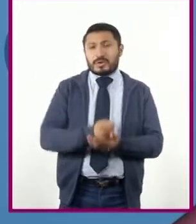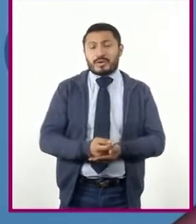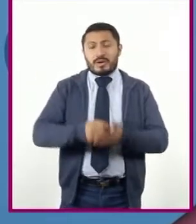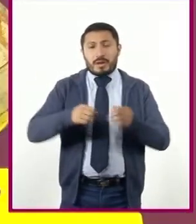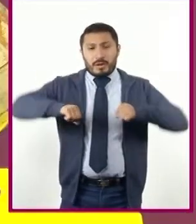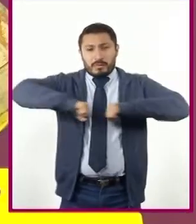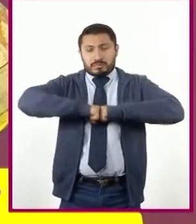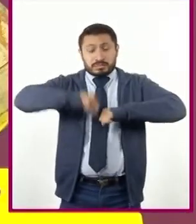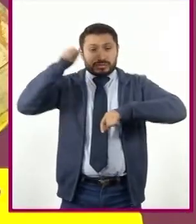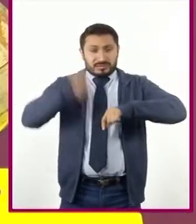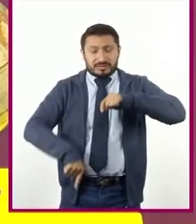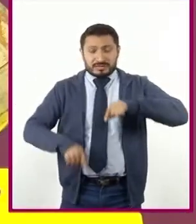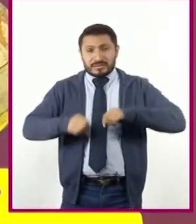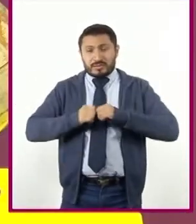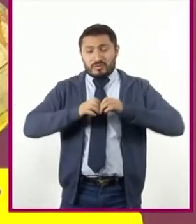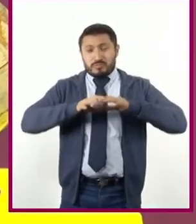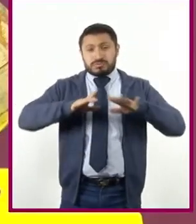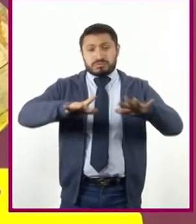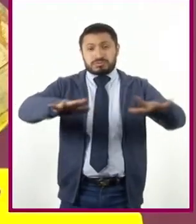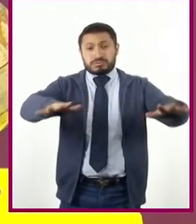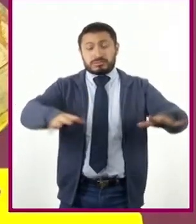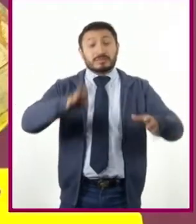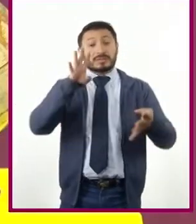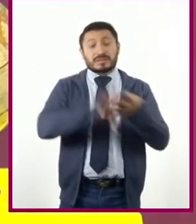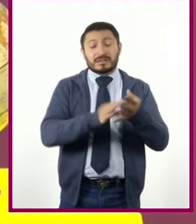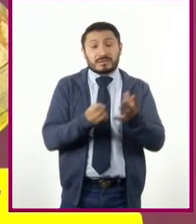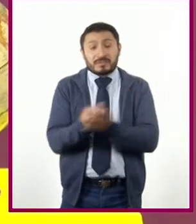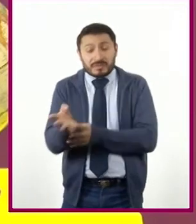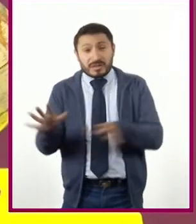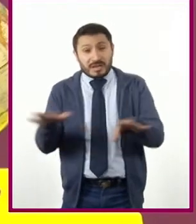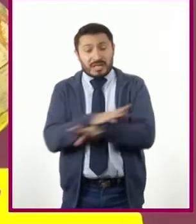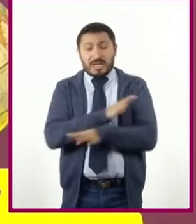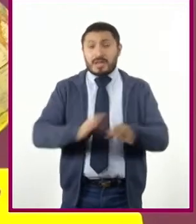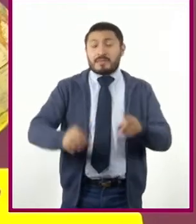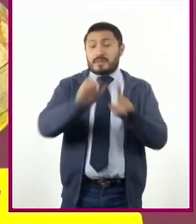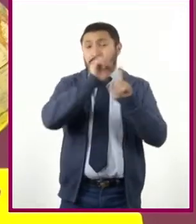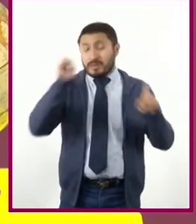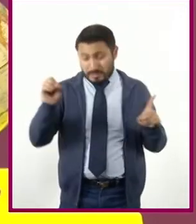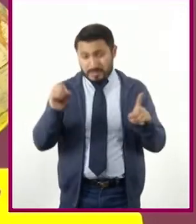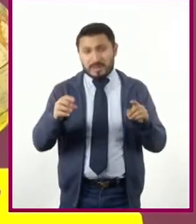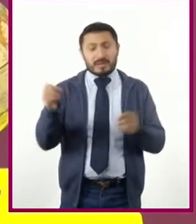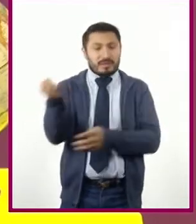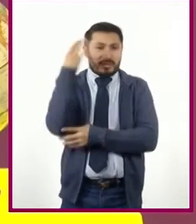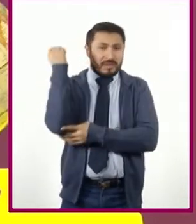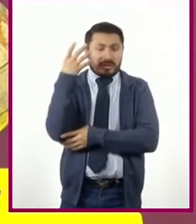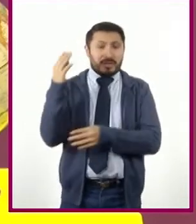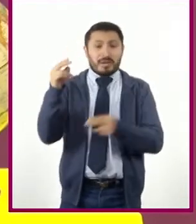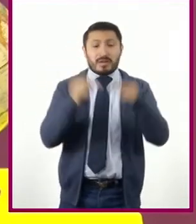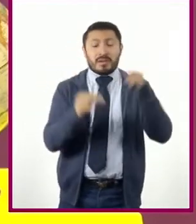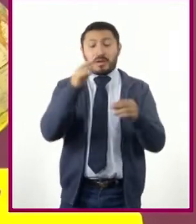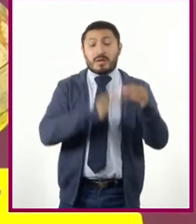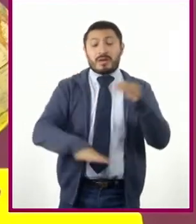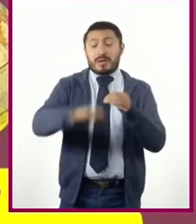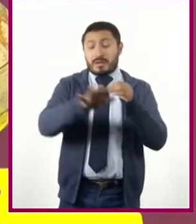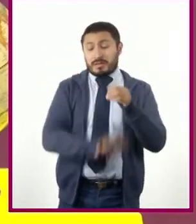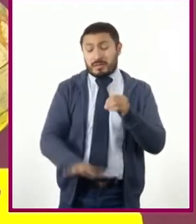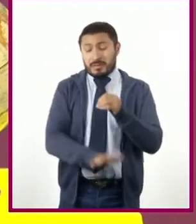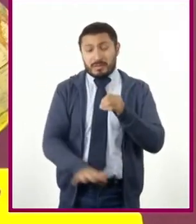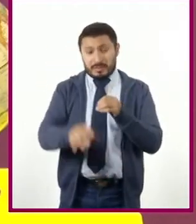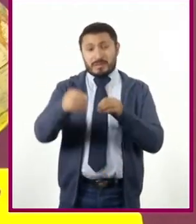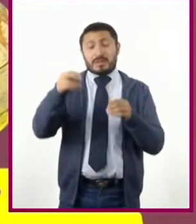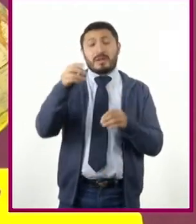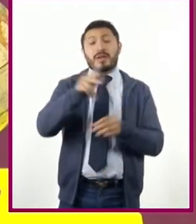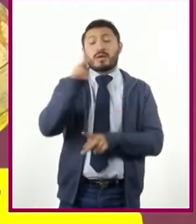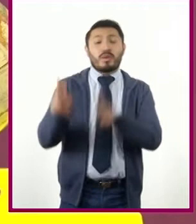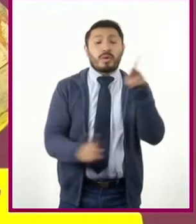fronteras. Al salir de prisión, cambió de estrategia al enfocar su discurso en las clases medias y bajas de las áreas